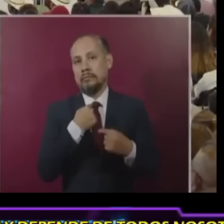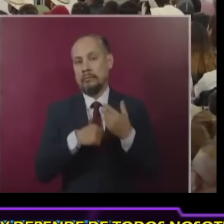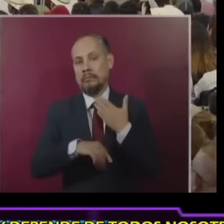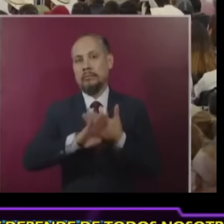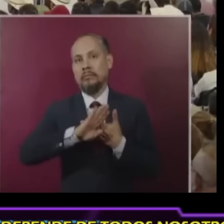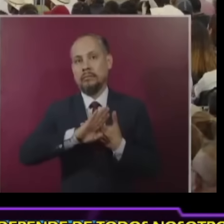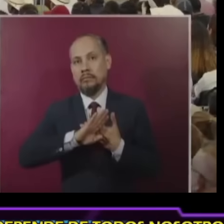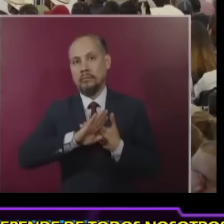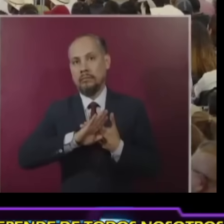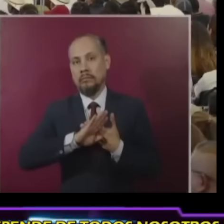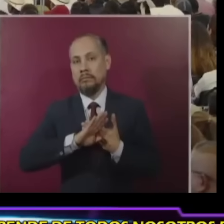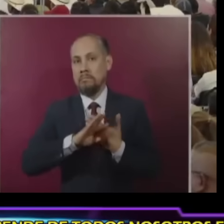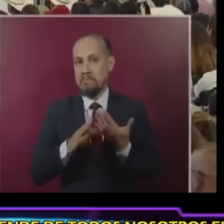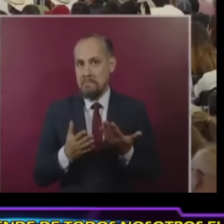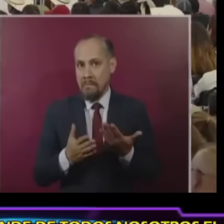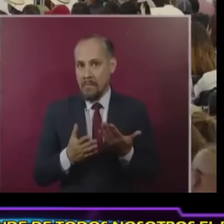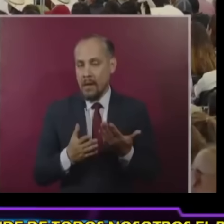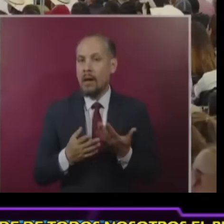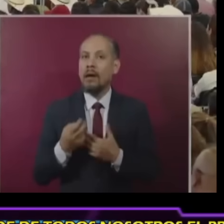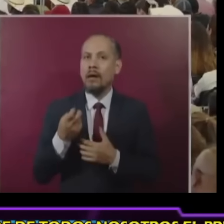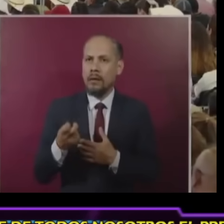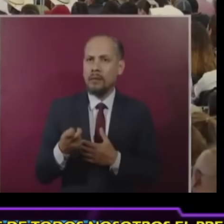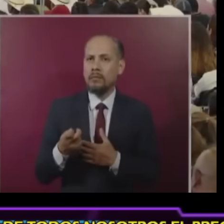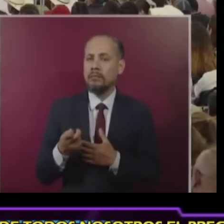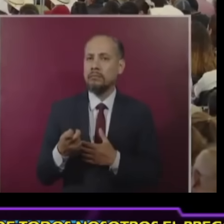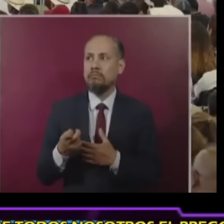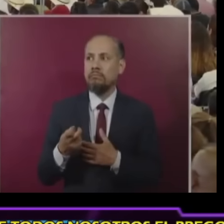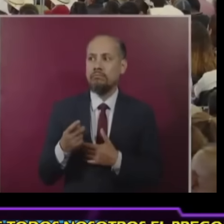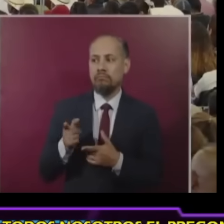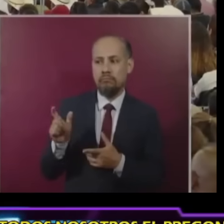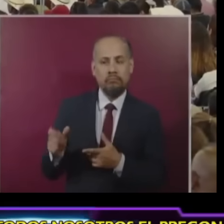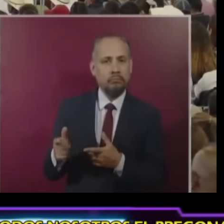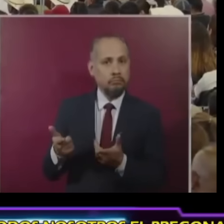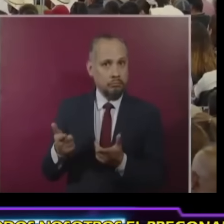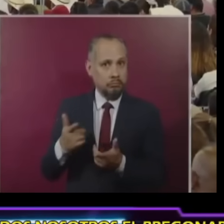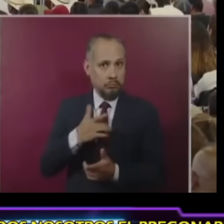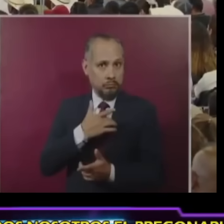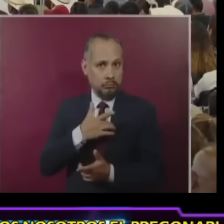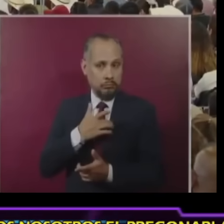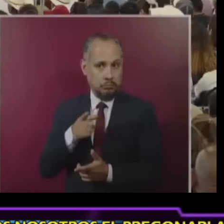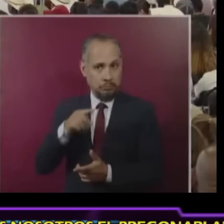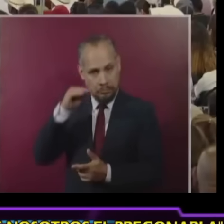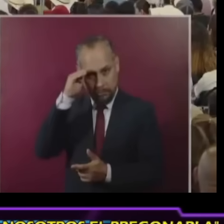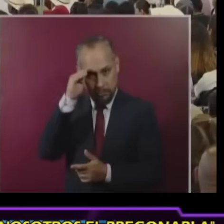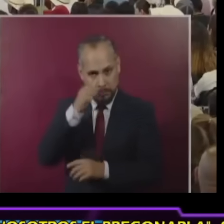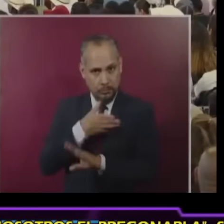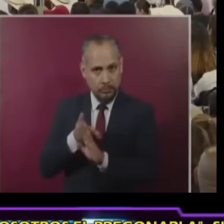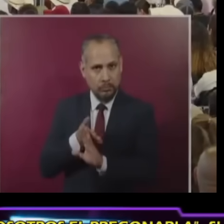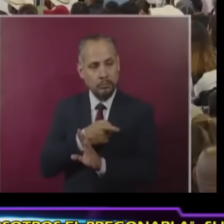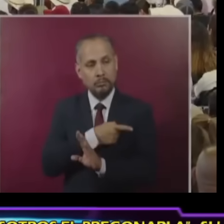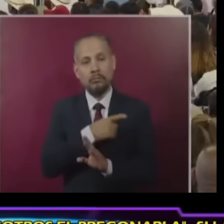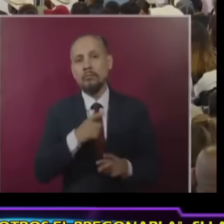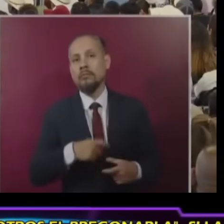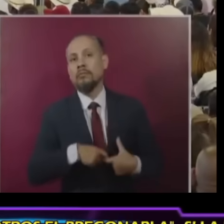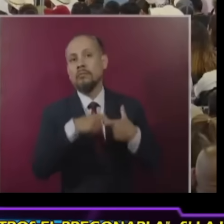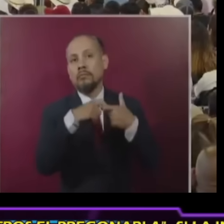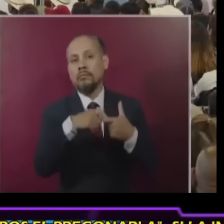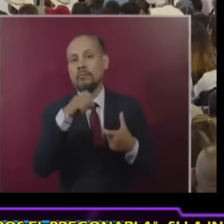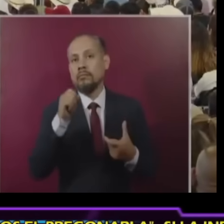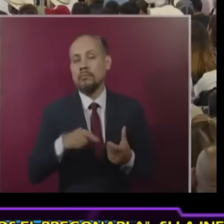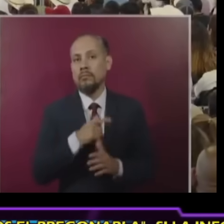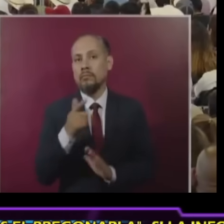sus compañeros aún así determinó decidir una suspensión pues la ley es